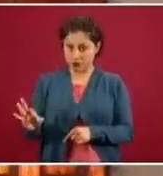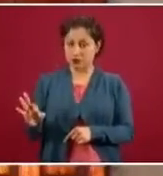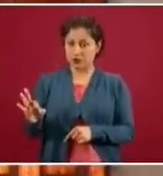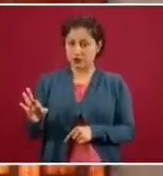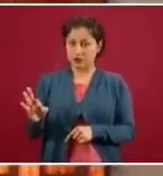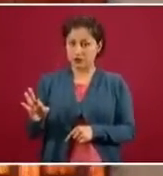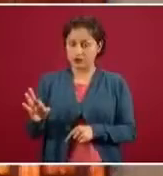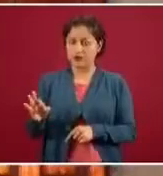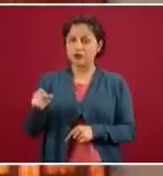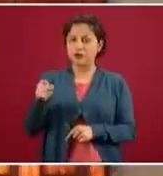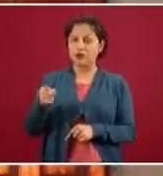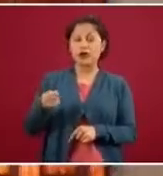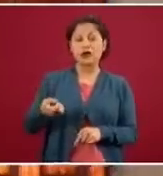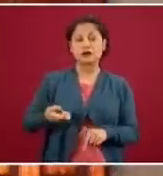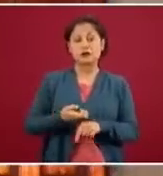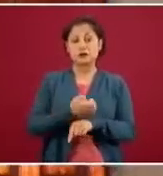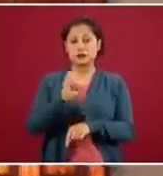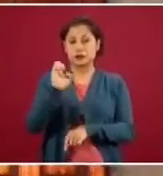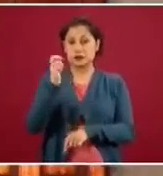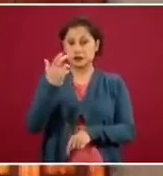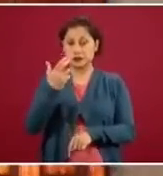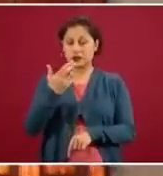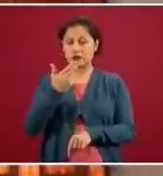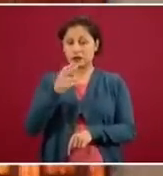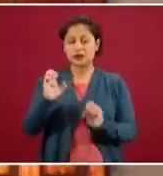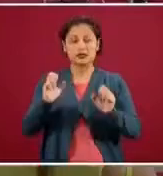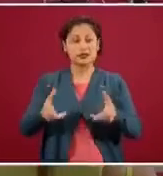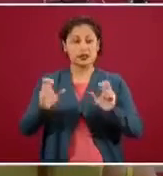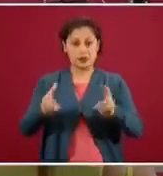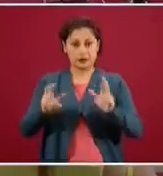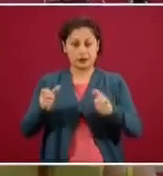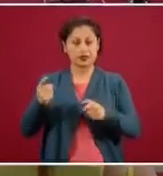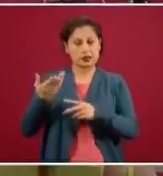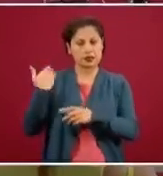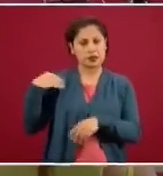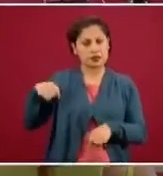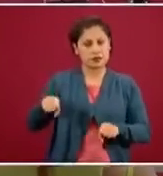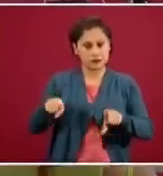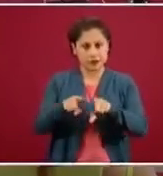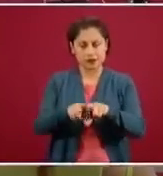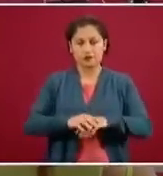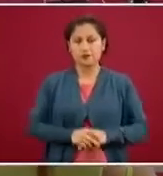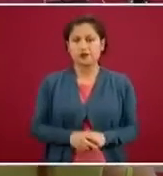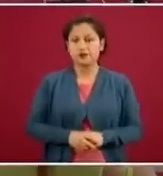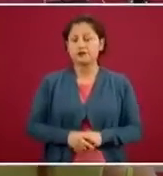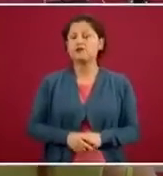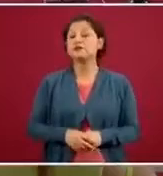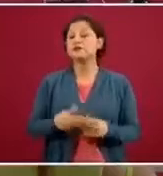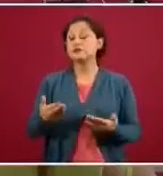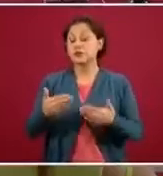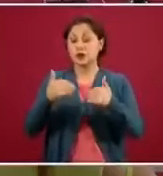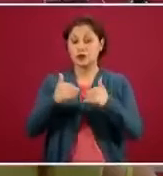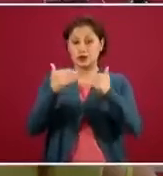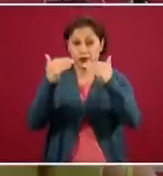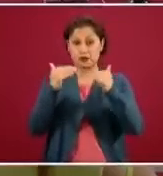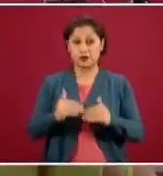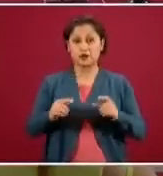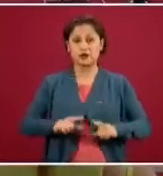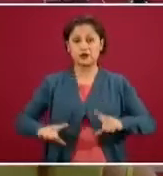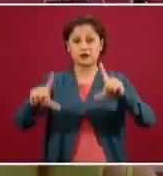estado de Chiapas como tal desde hace varios días. En la siguiente diapositiva, nuestra